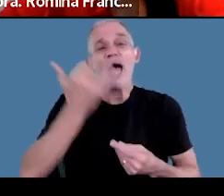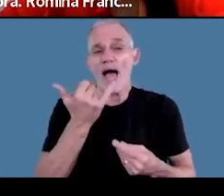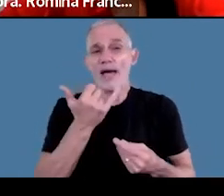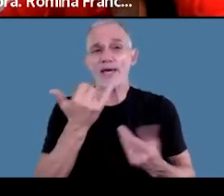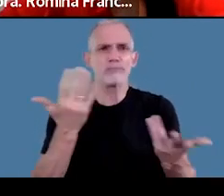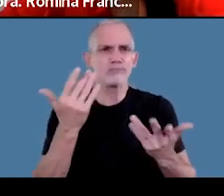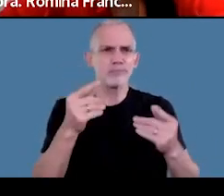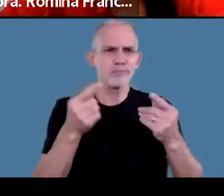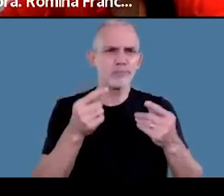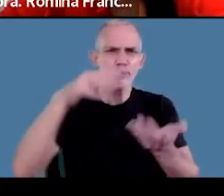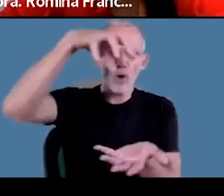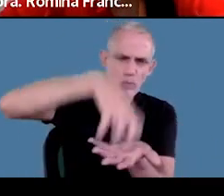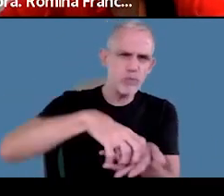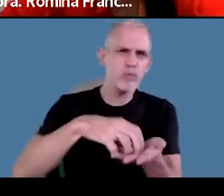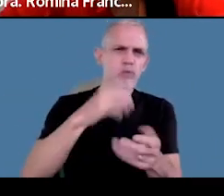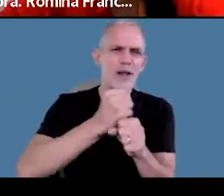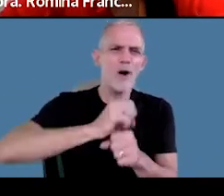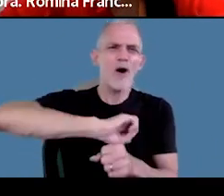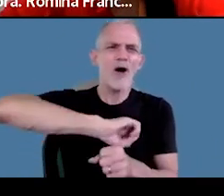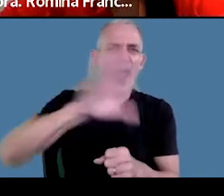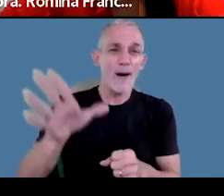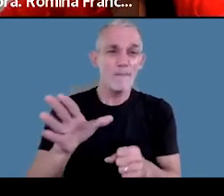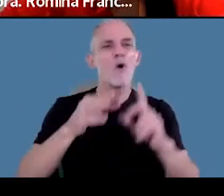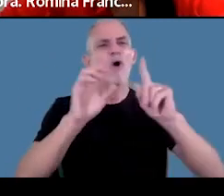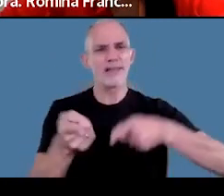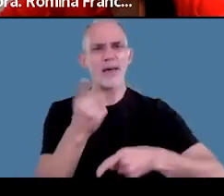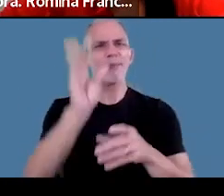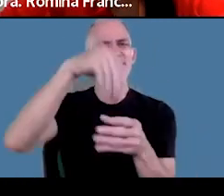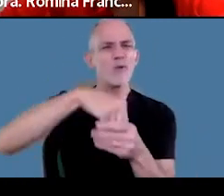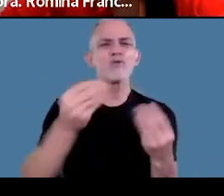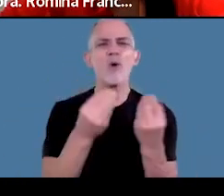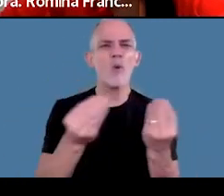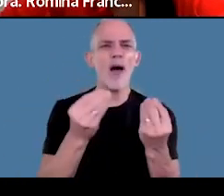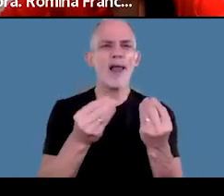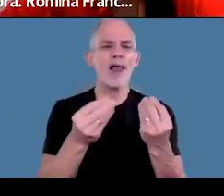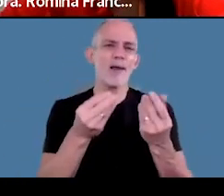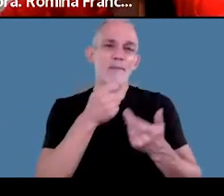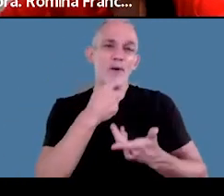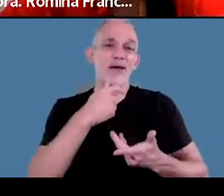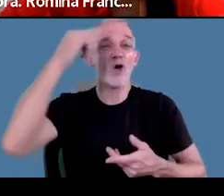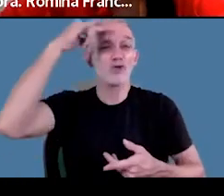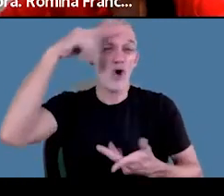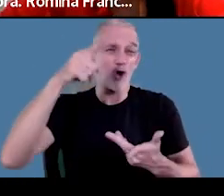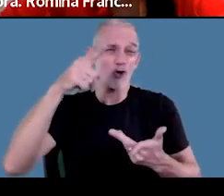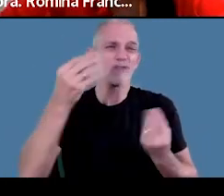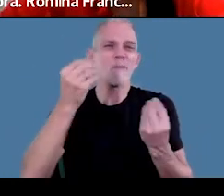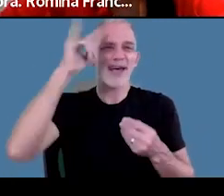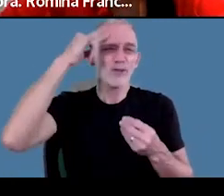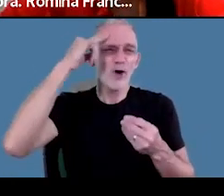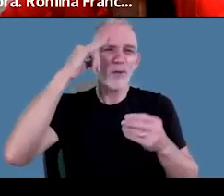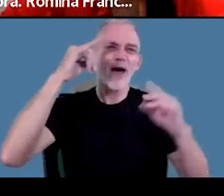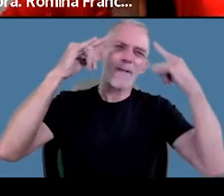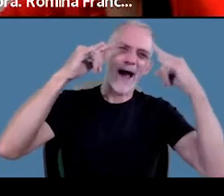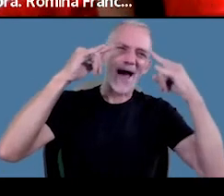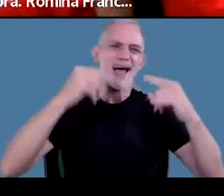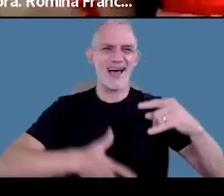un establecimiento agropecuario, aquí también se van a incluir lo que son los reproductores, por ejemplo los toros. Así que